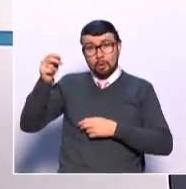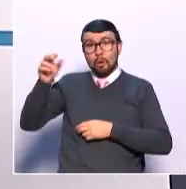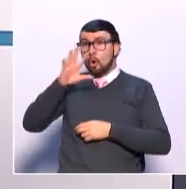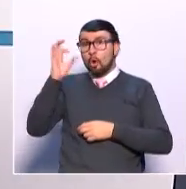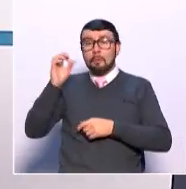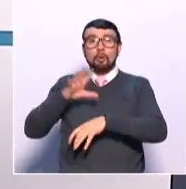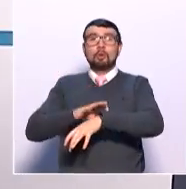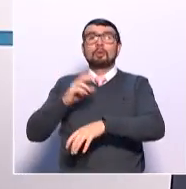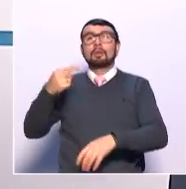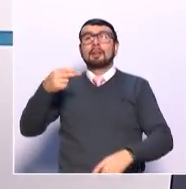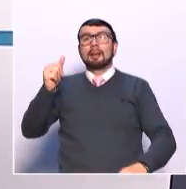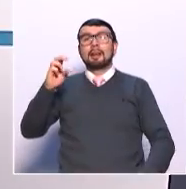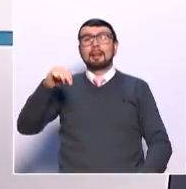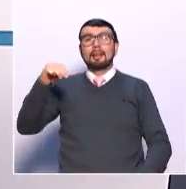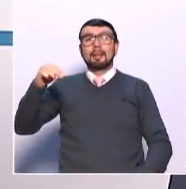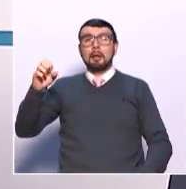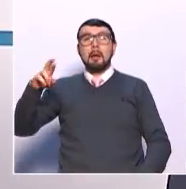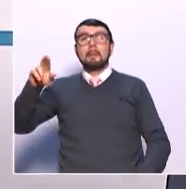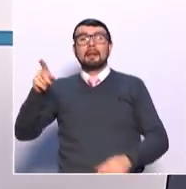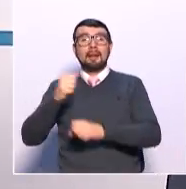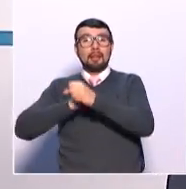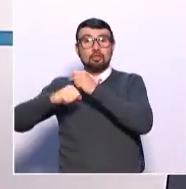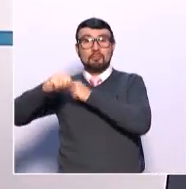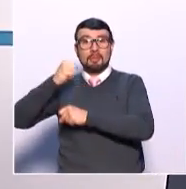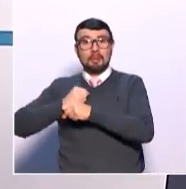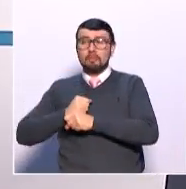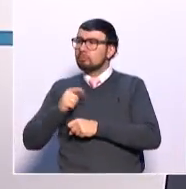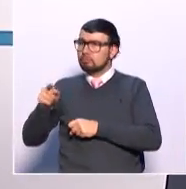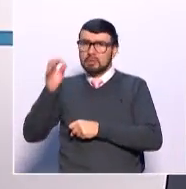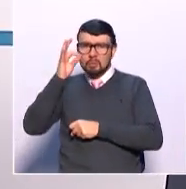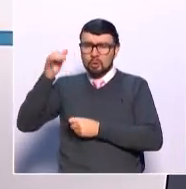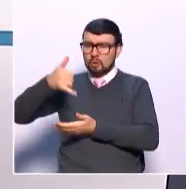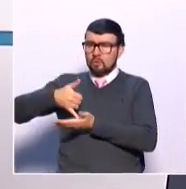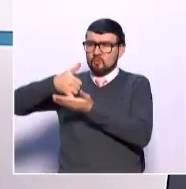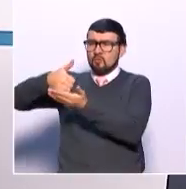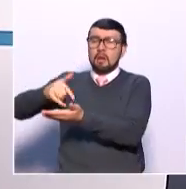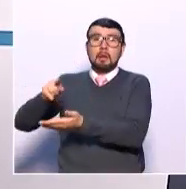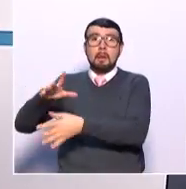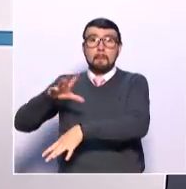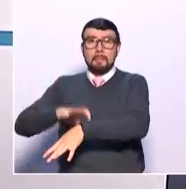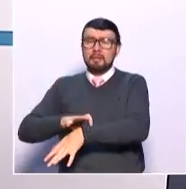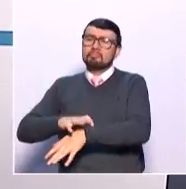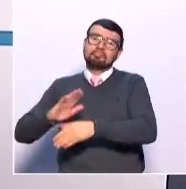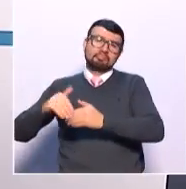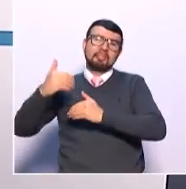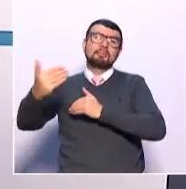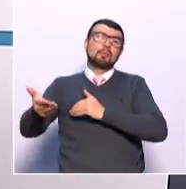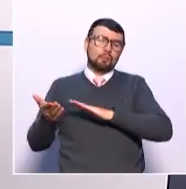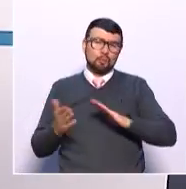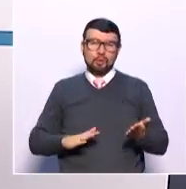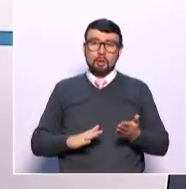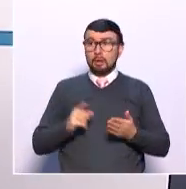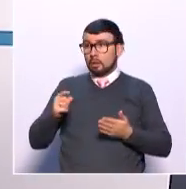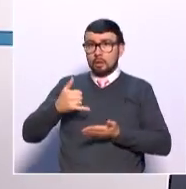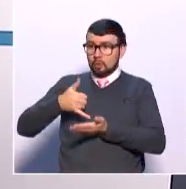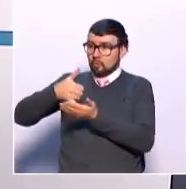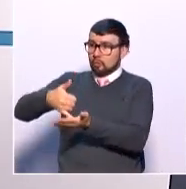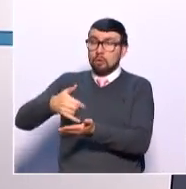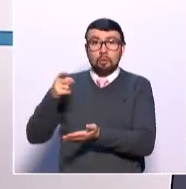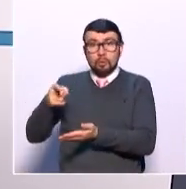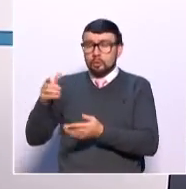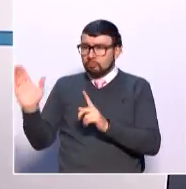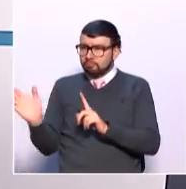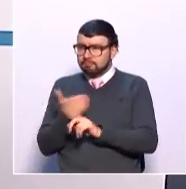falleció el año pasado a ese hombre le darán un premio nobel de medicina post morten porque es un gran descuido